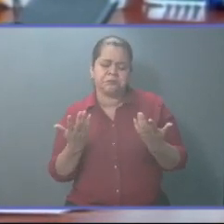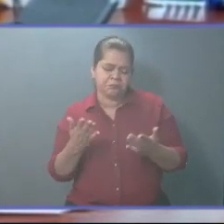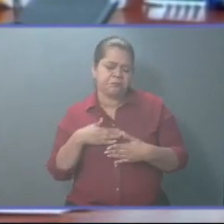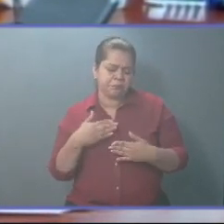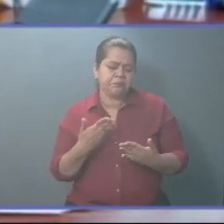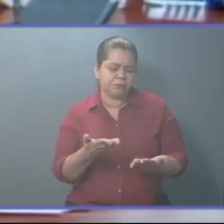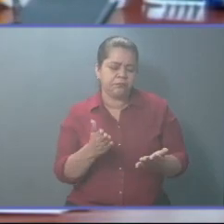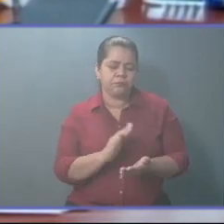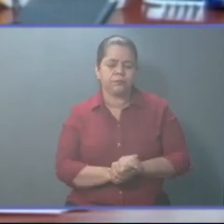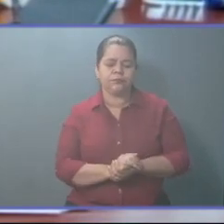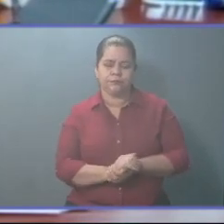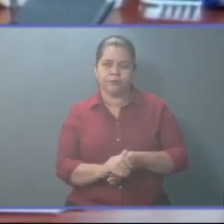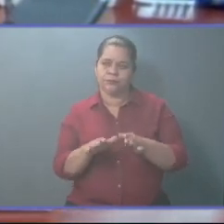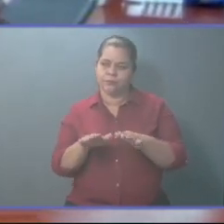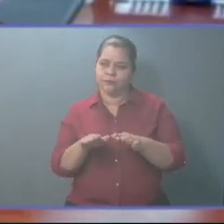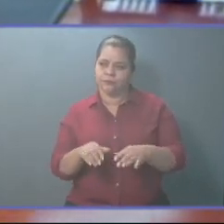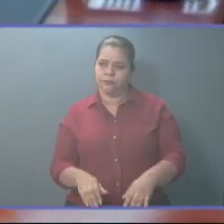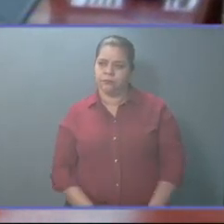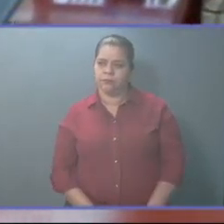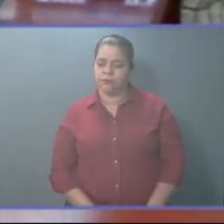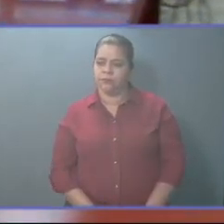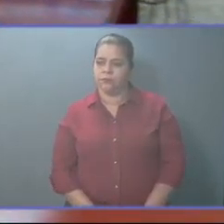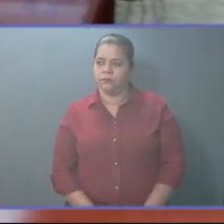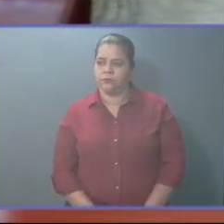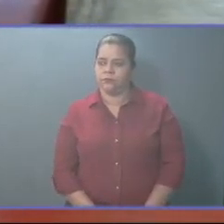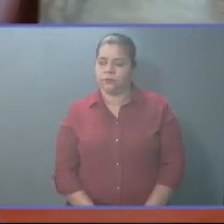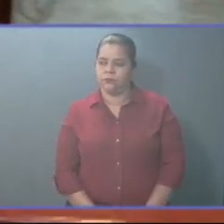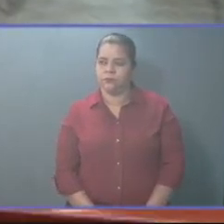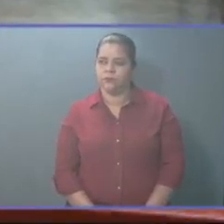de ustedes. Muchas gracias, presidente.